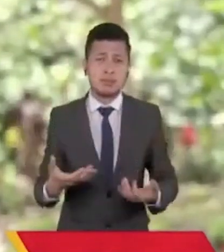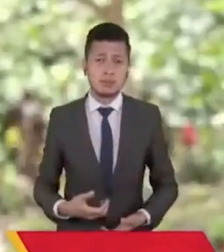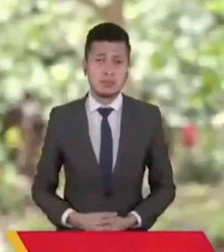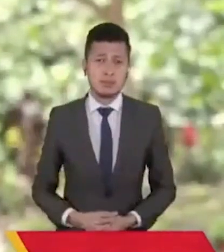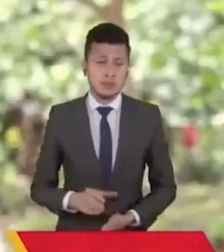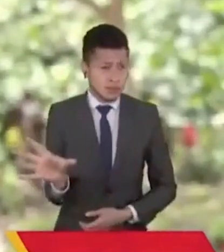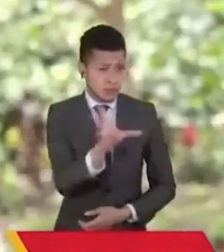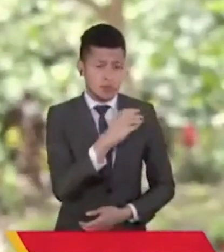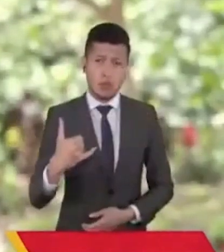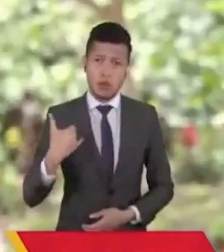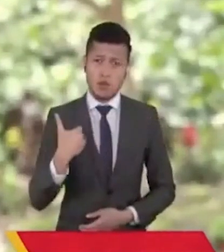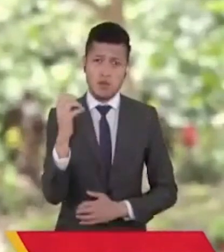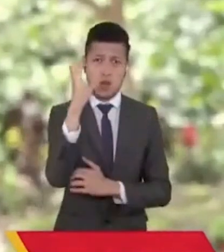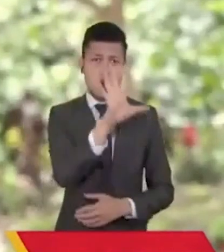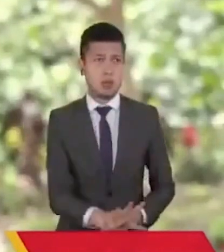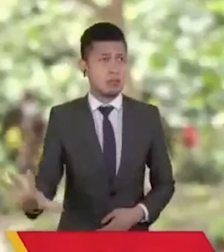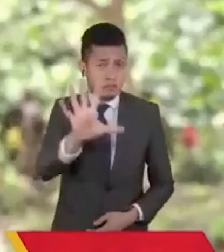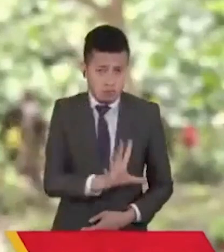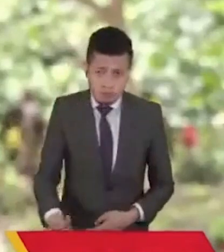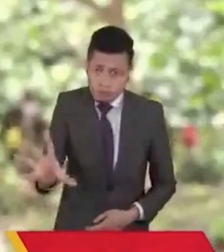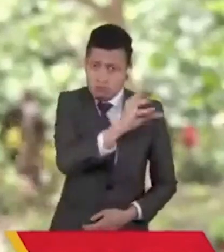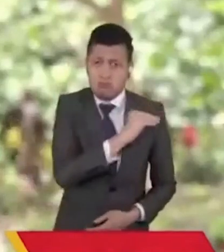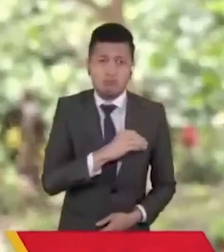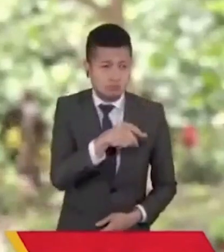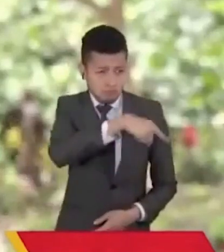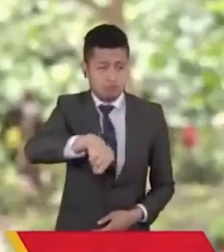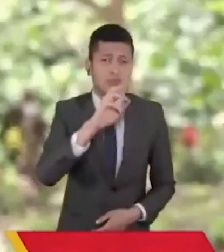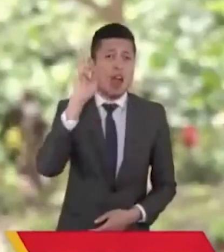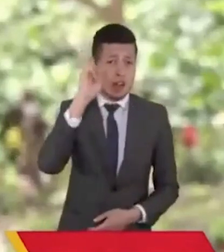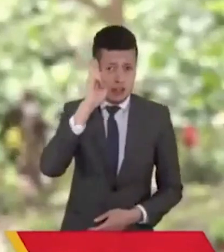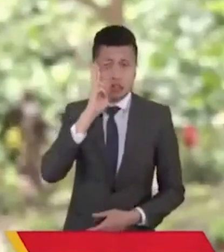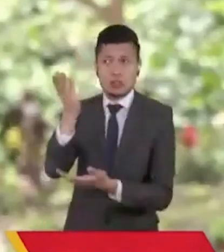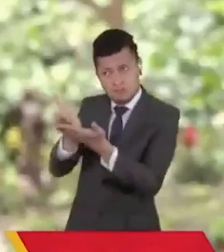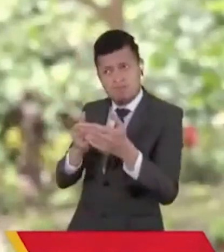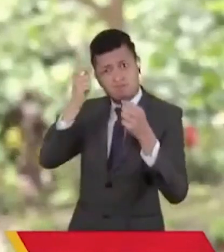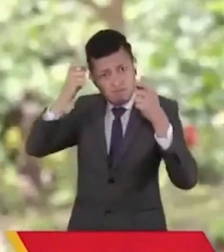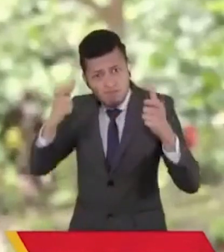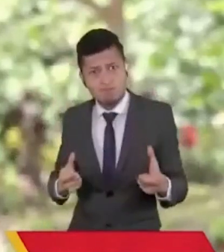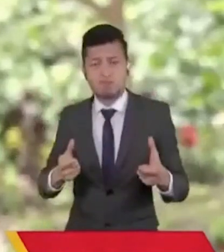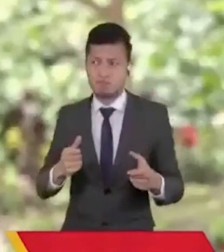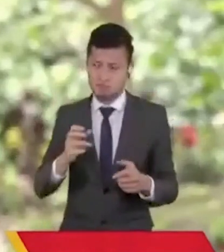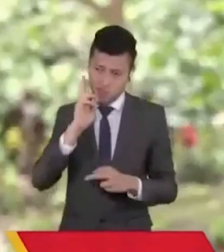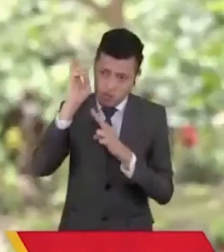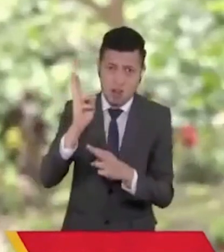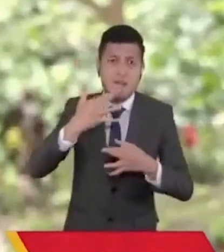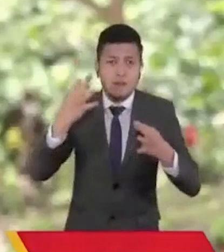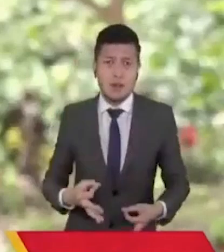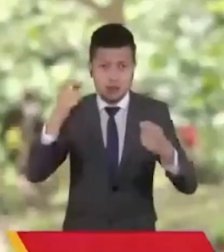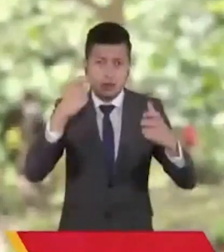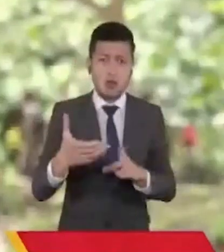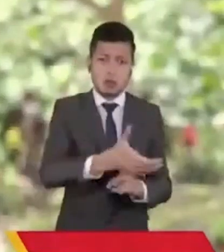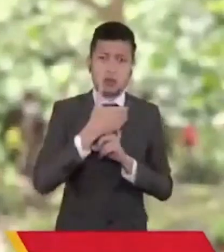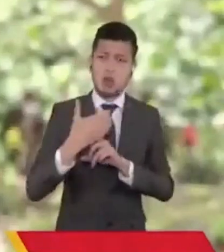Todos los jóvenes de Colombia, con razón, reclaman un Estado legítimo que los proteja y no